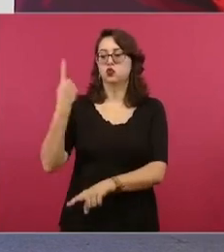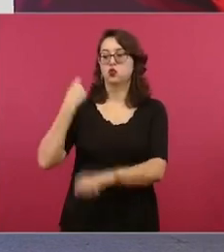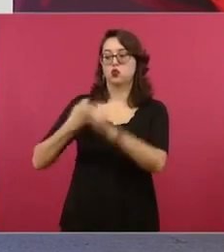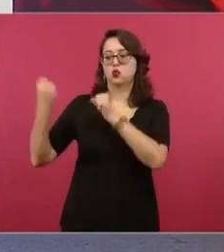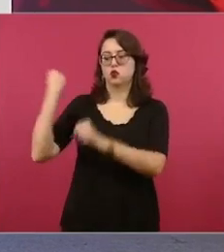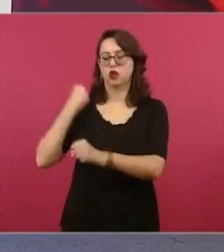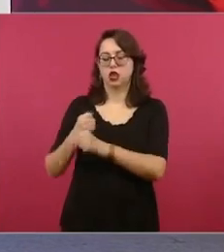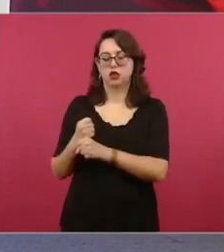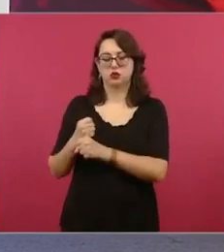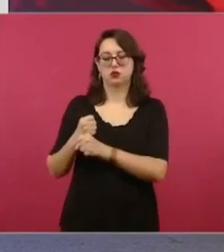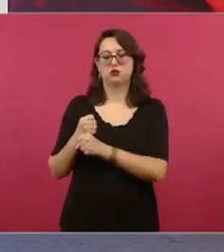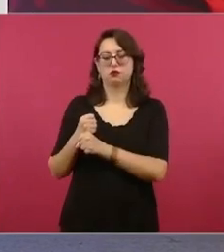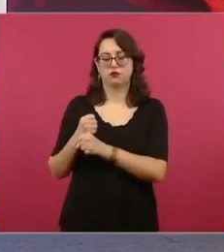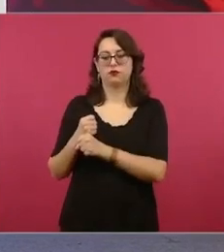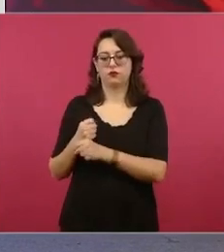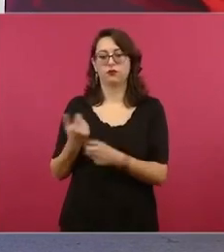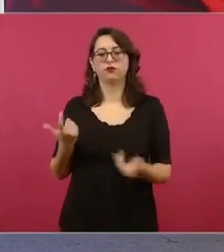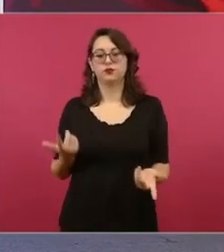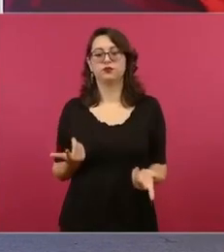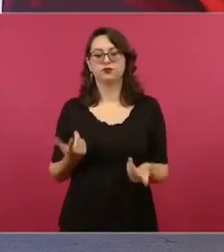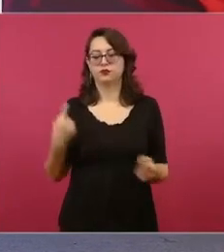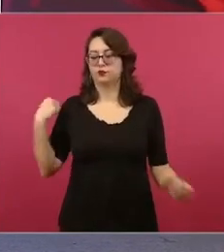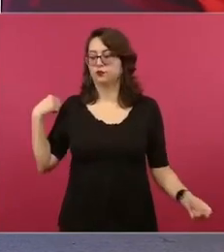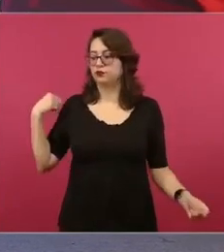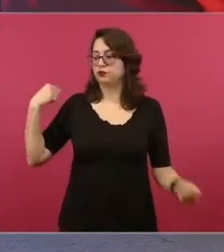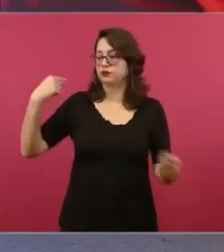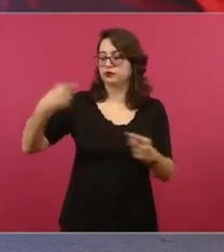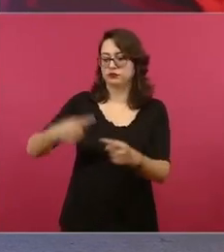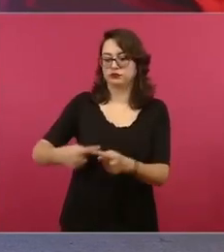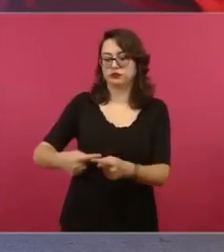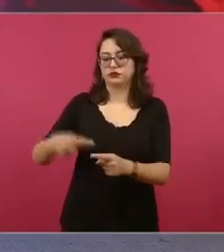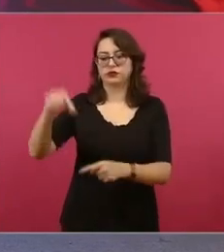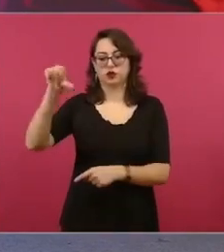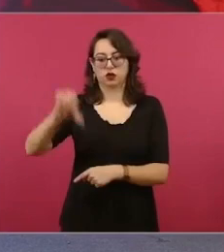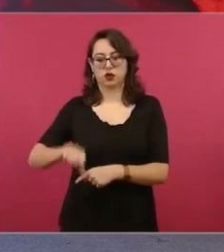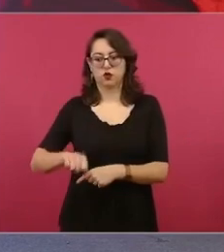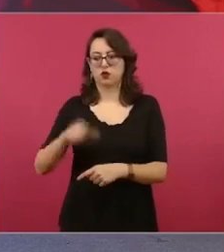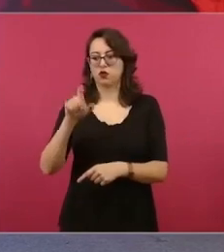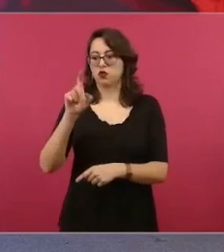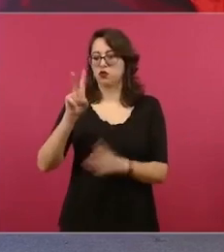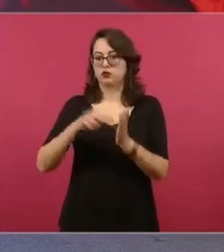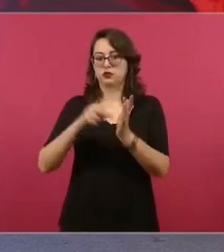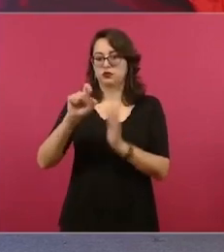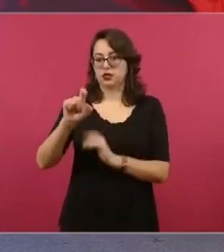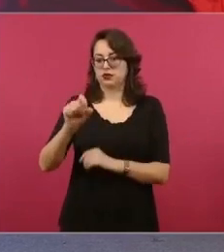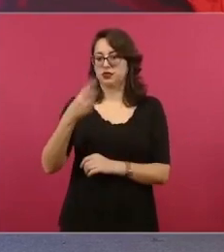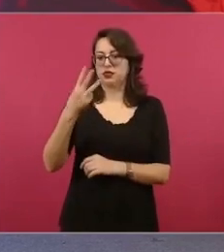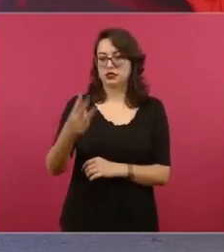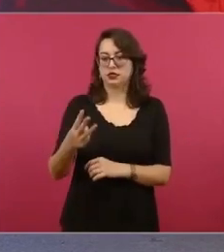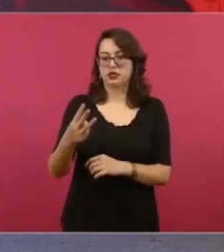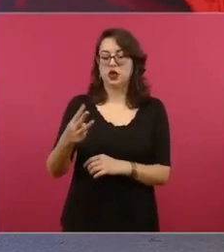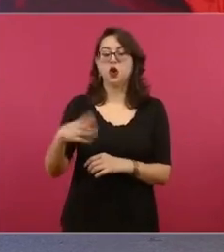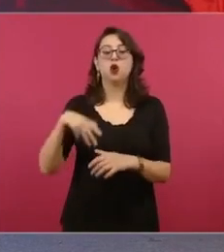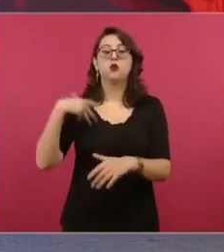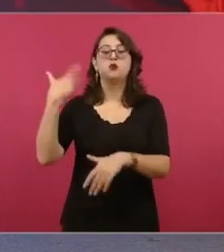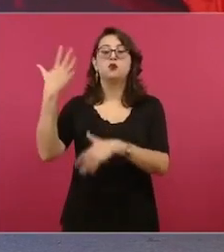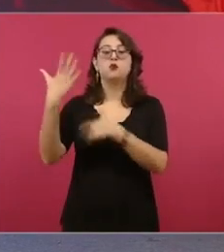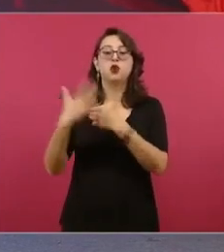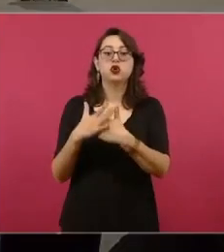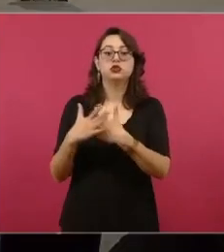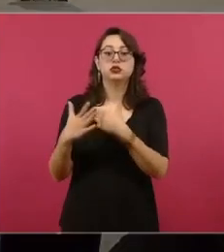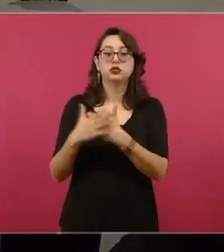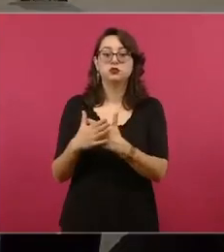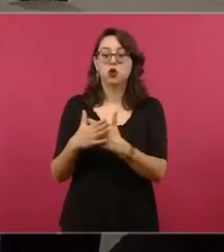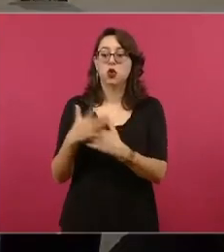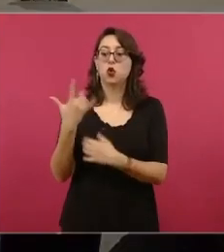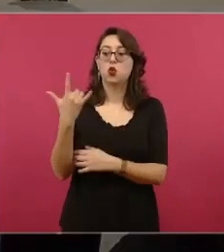que estamos en el mes de julio del 23. La que sigue se va a levantar